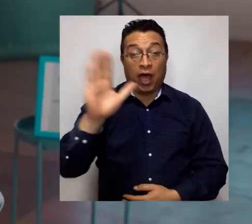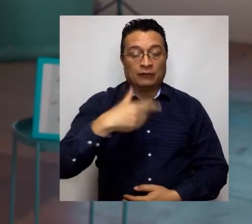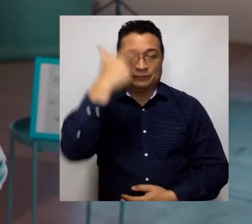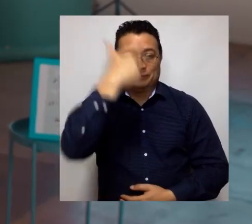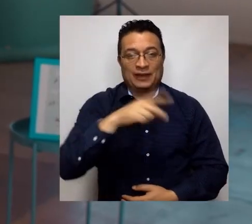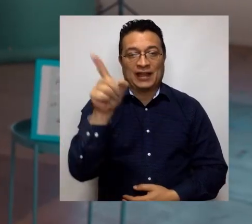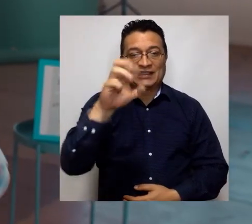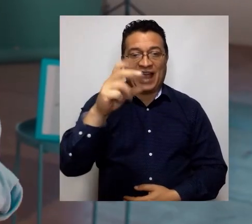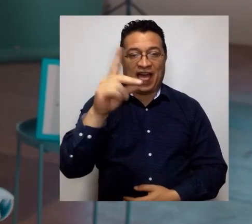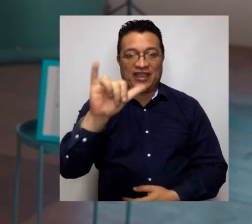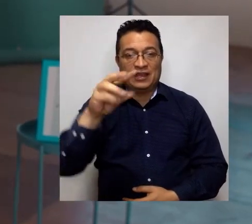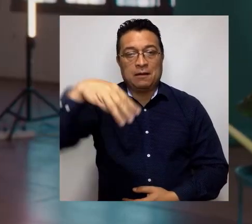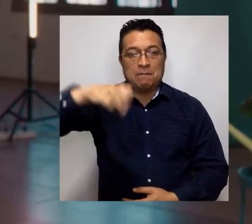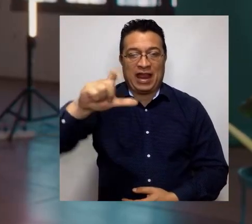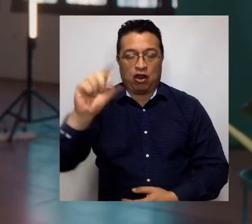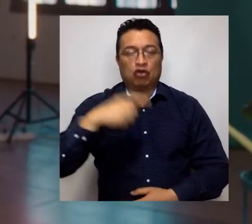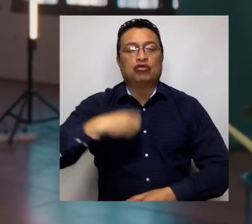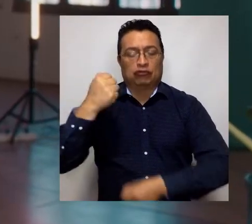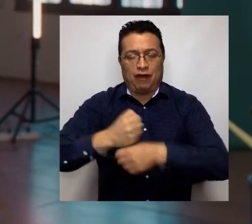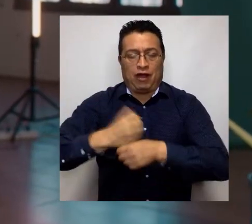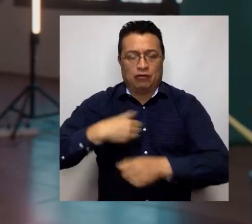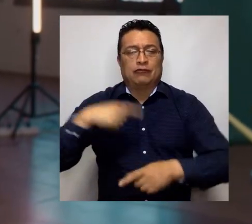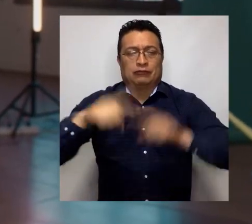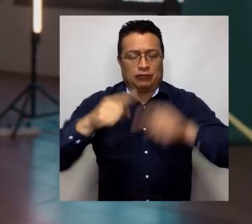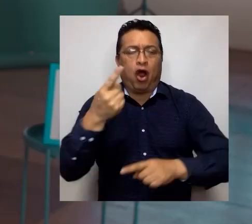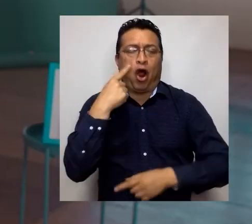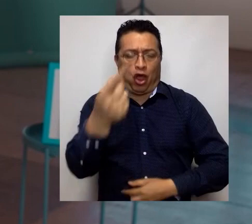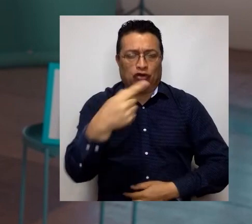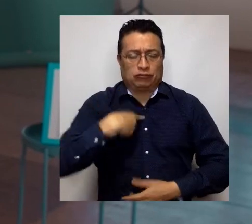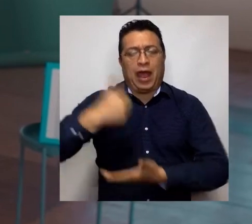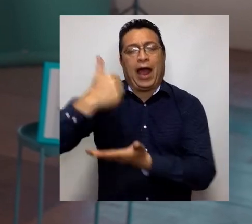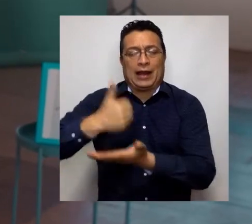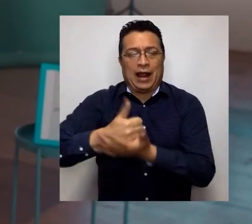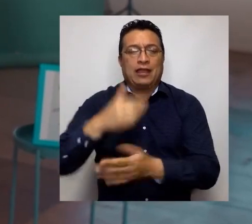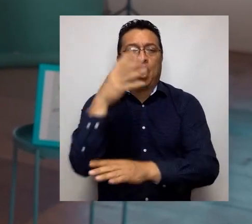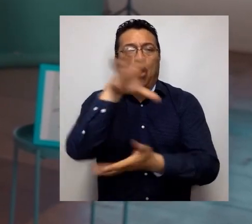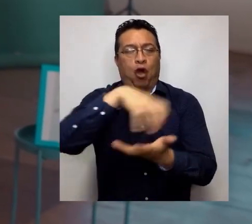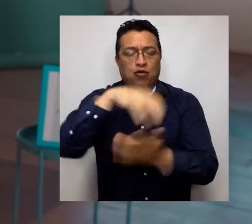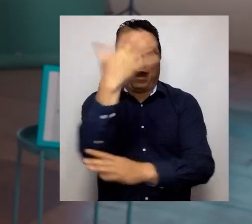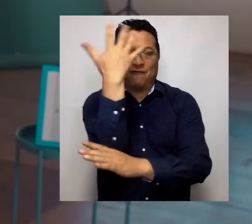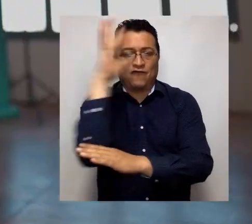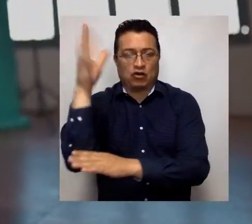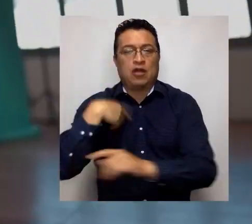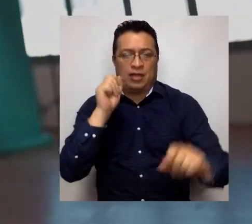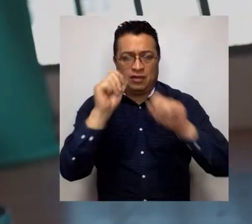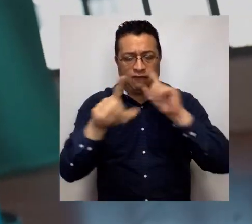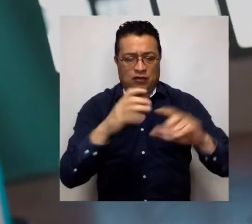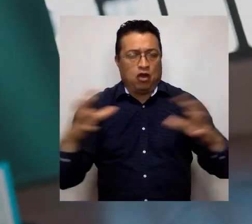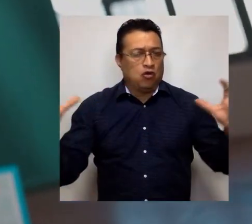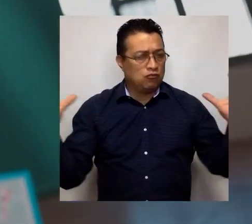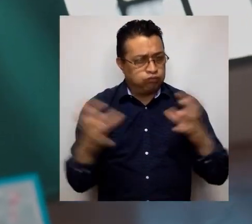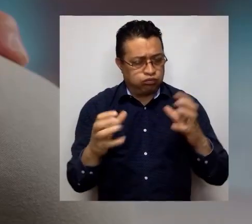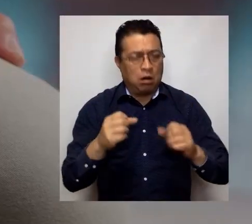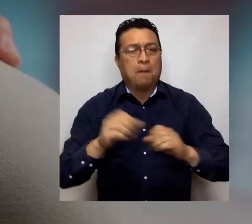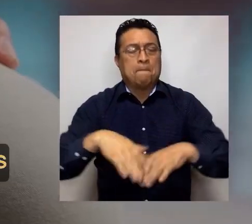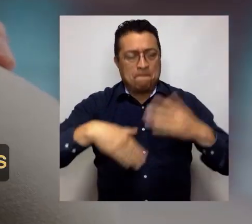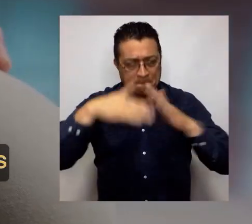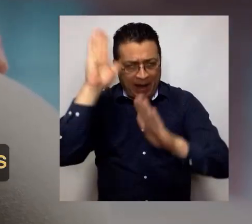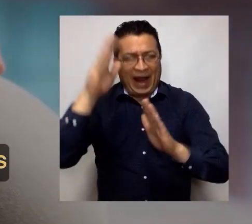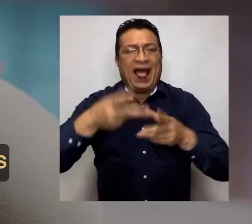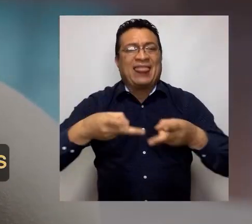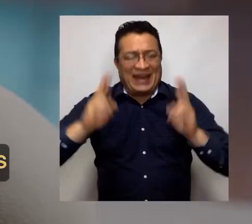Hola soy zari Melo usted me conoce por mi trabajo territorial como alcalde de la comuna del Bosque y defenderé con energía